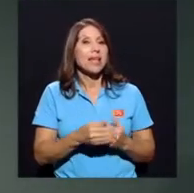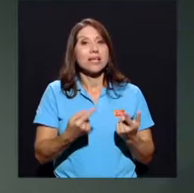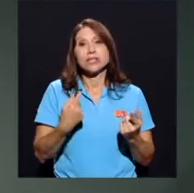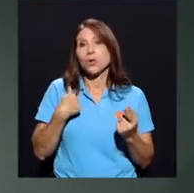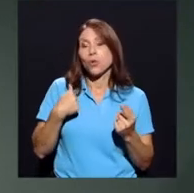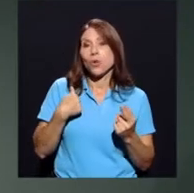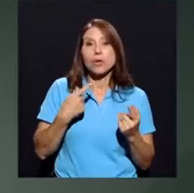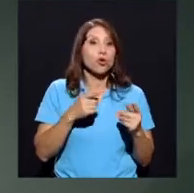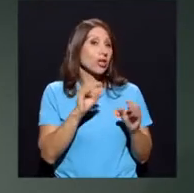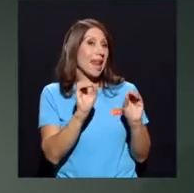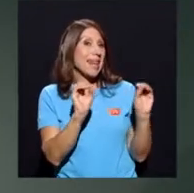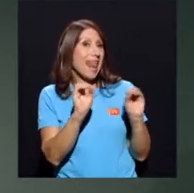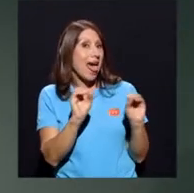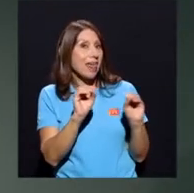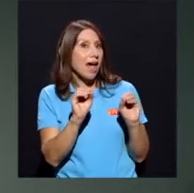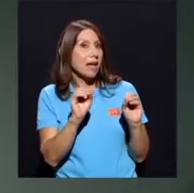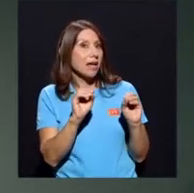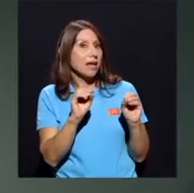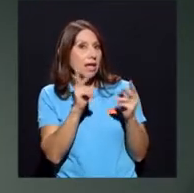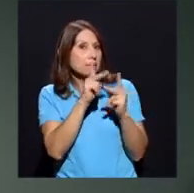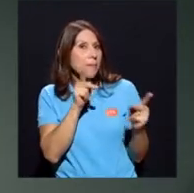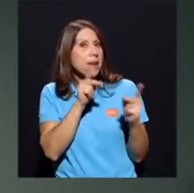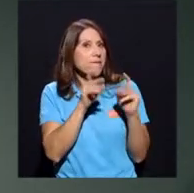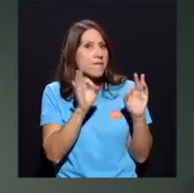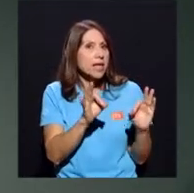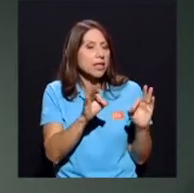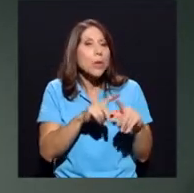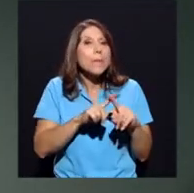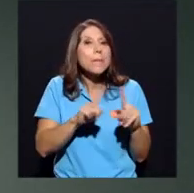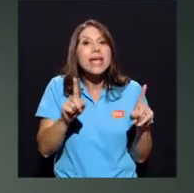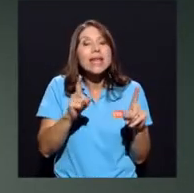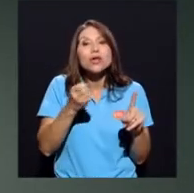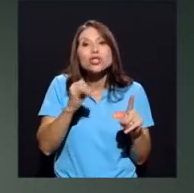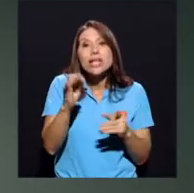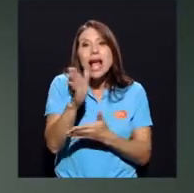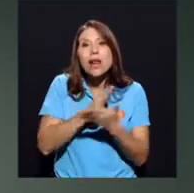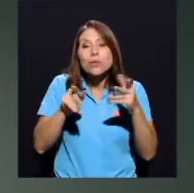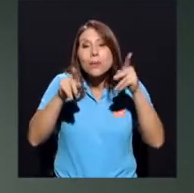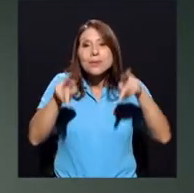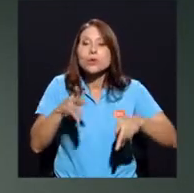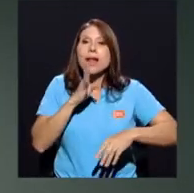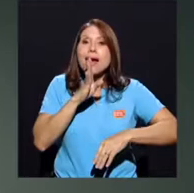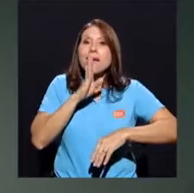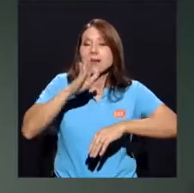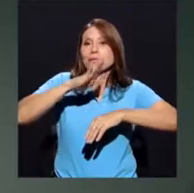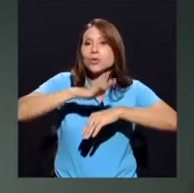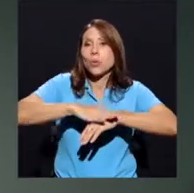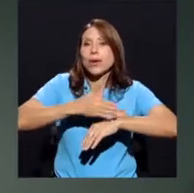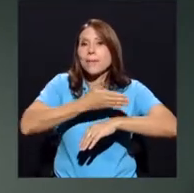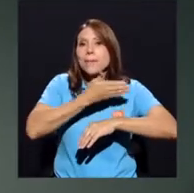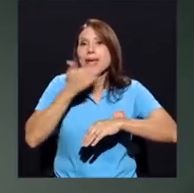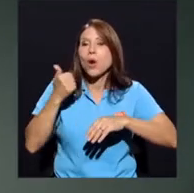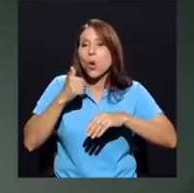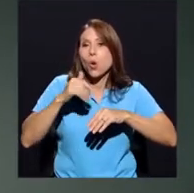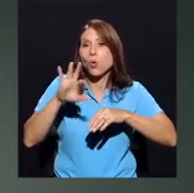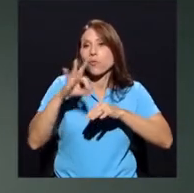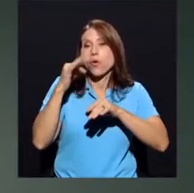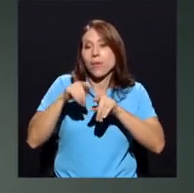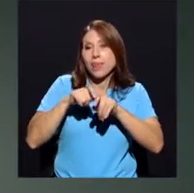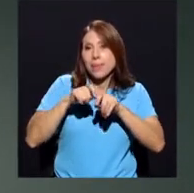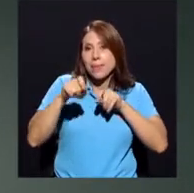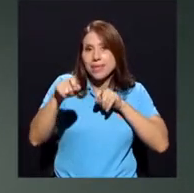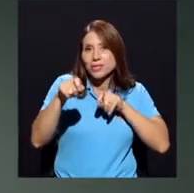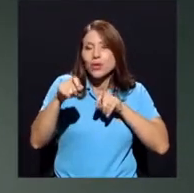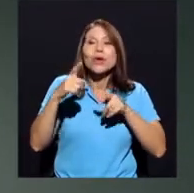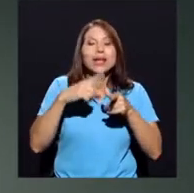perfecto pero pero si alguien habla de él de la mejor medición esa con los